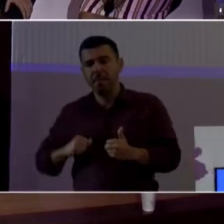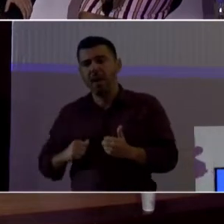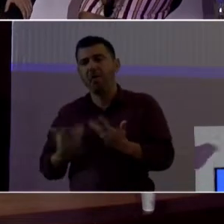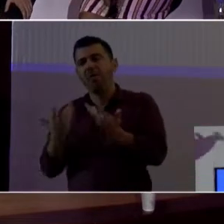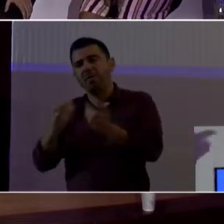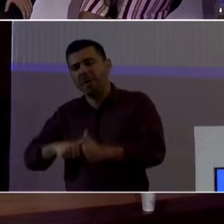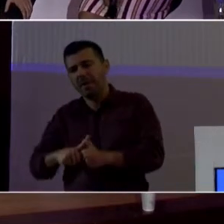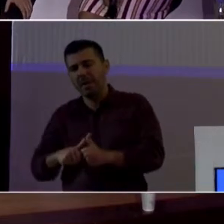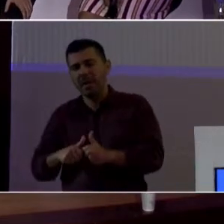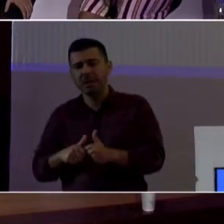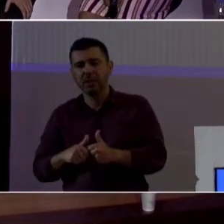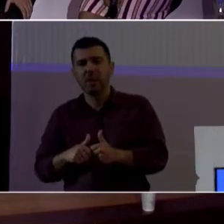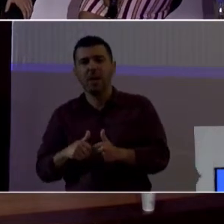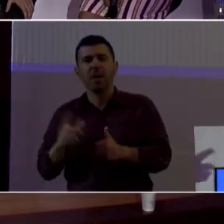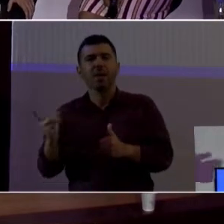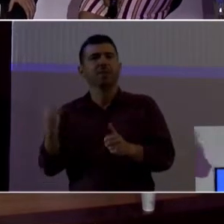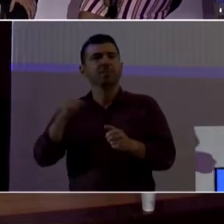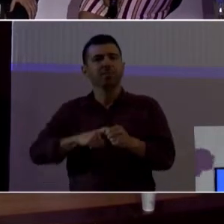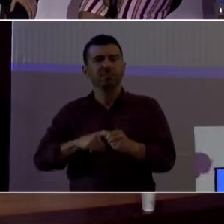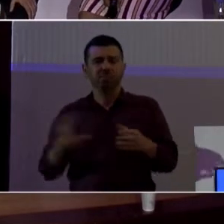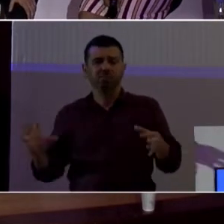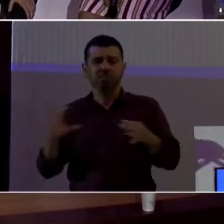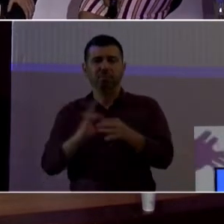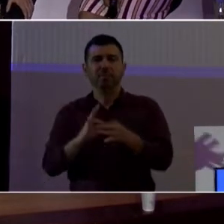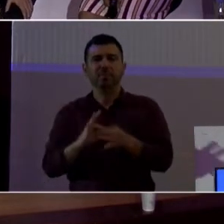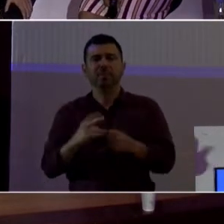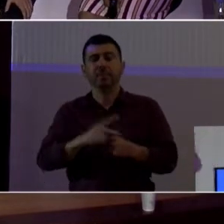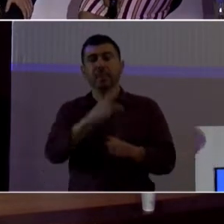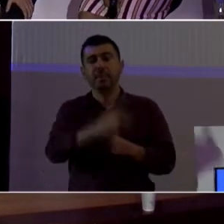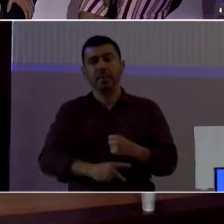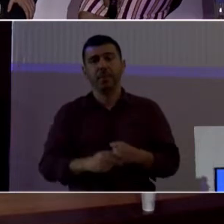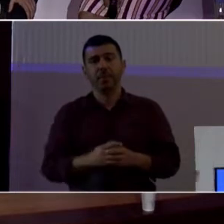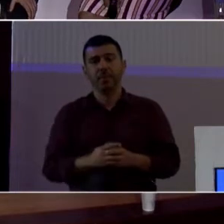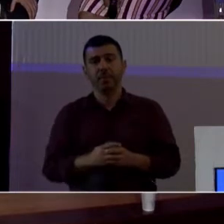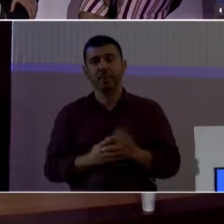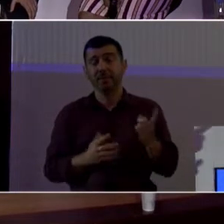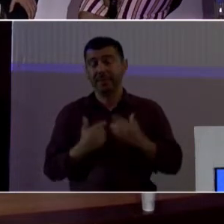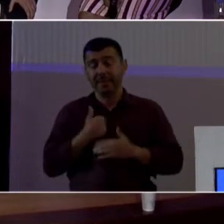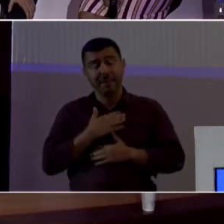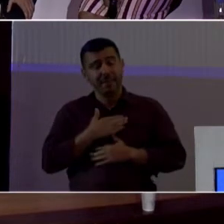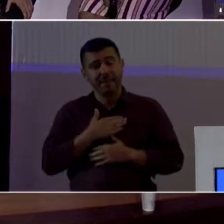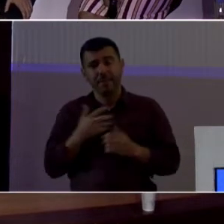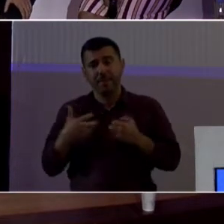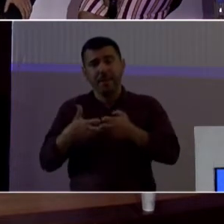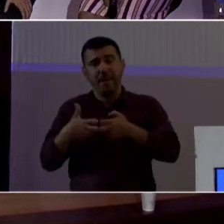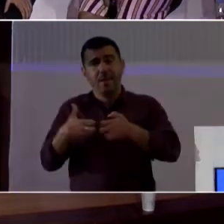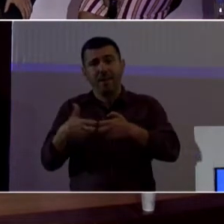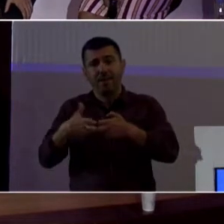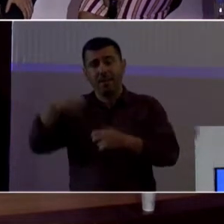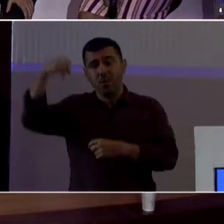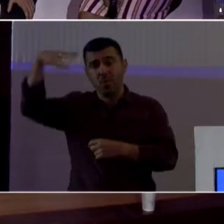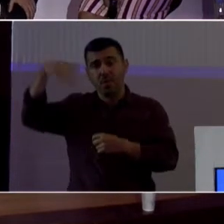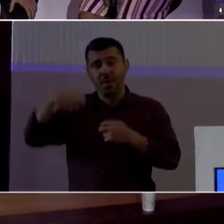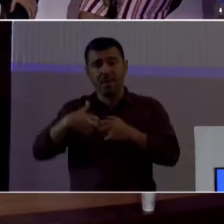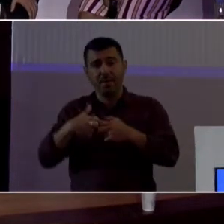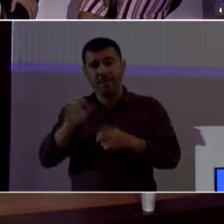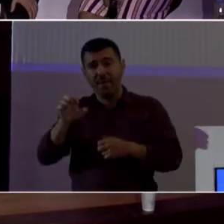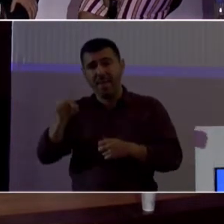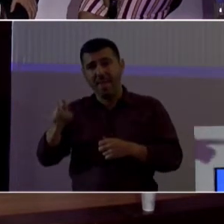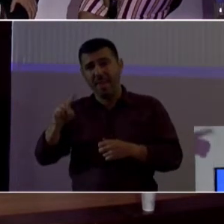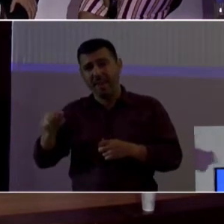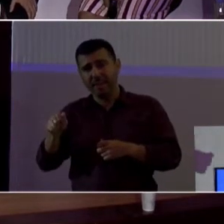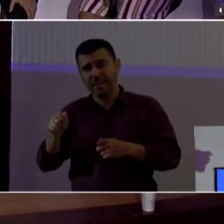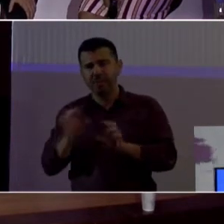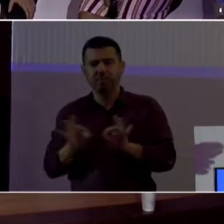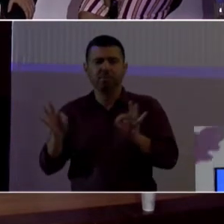proyecto. Por eso la electrificadora de Santander para nosotros es un actor muy importante para mostrar